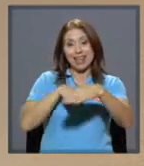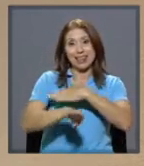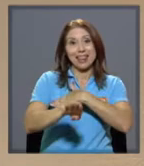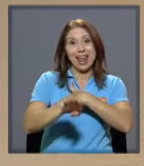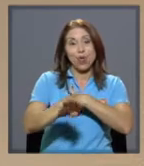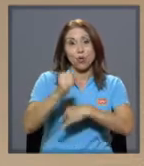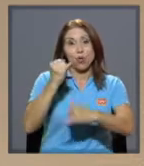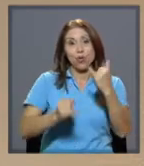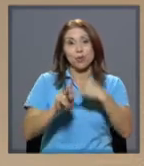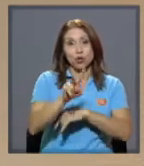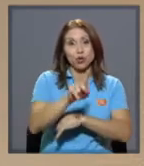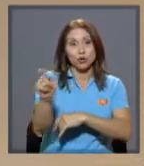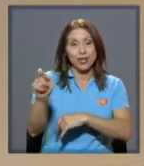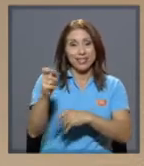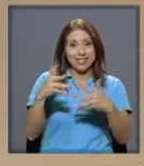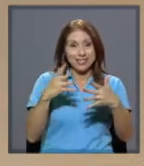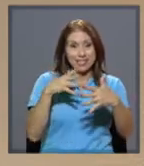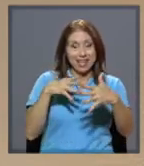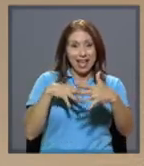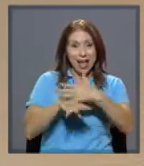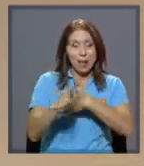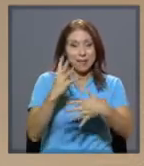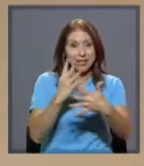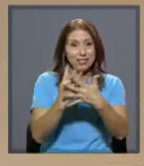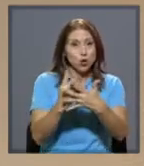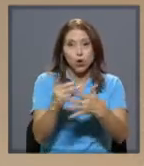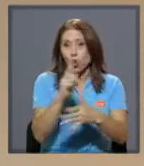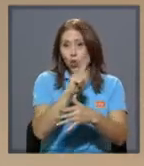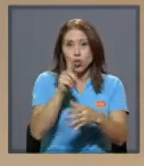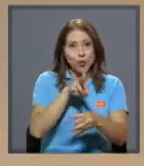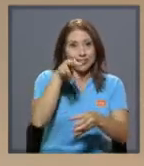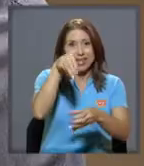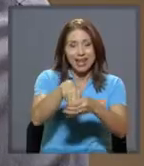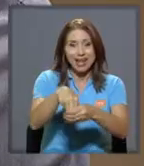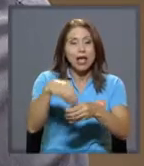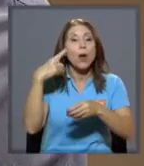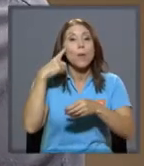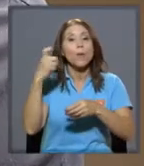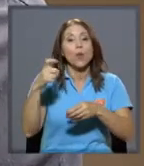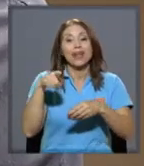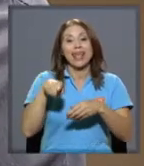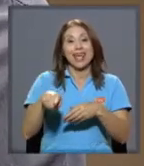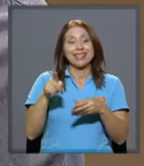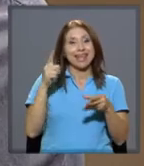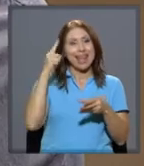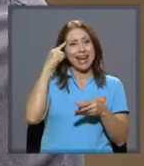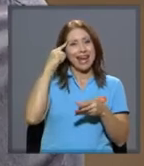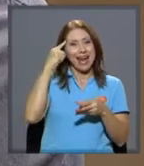no aparecerían, porque se partió del censo que... ¿Fue